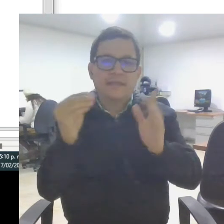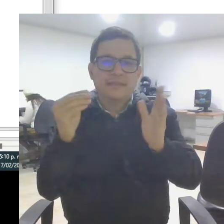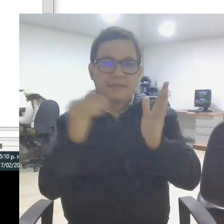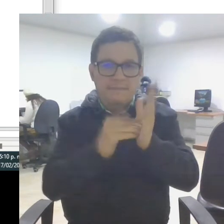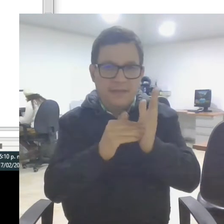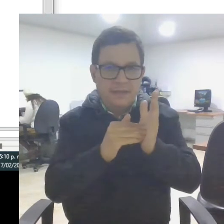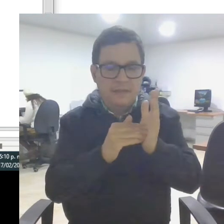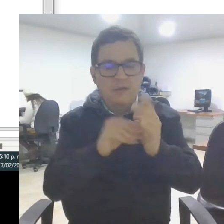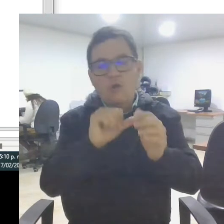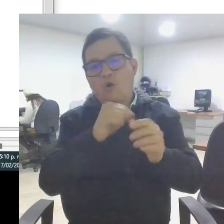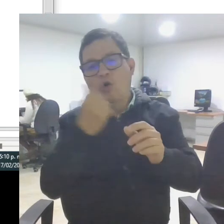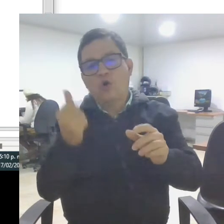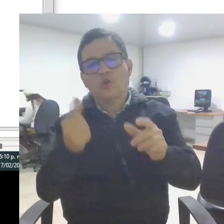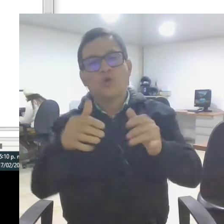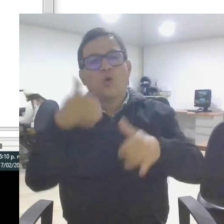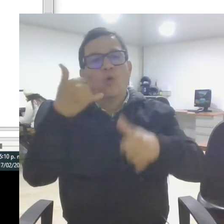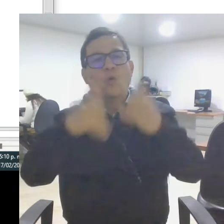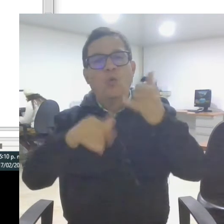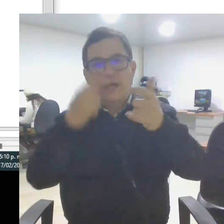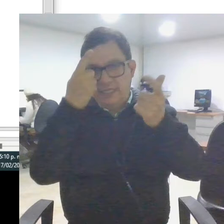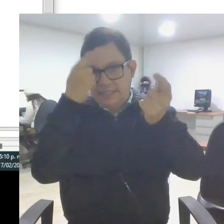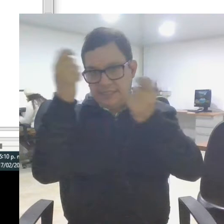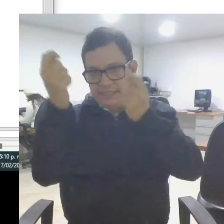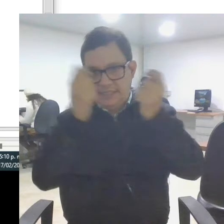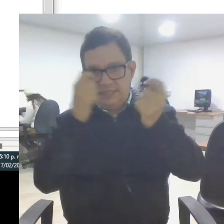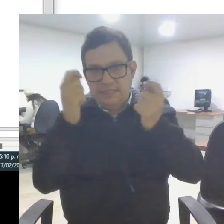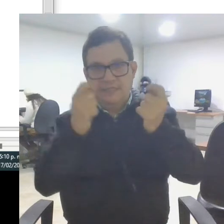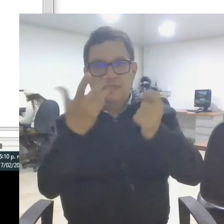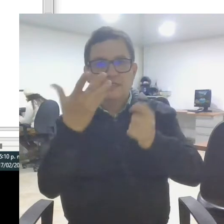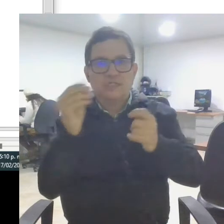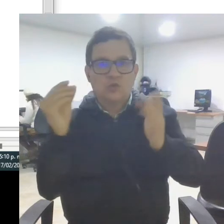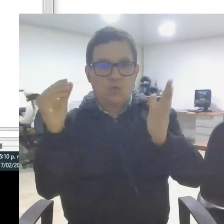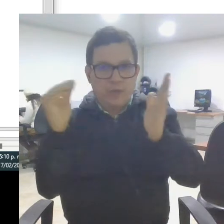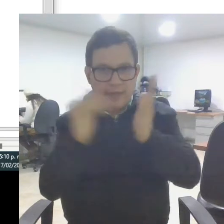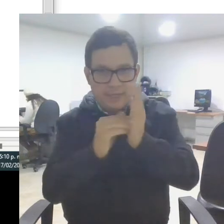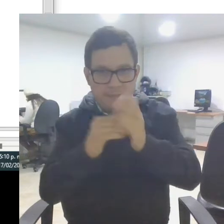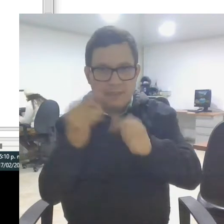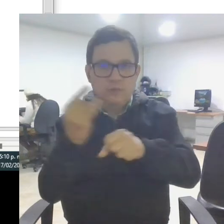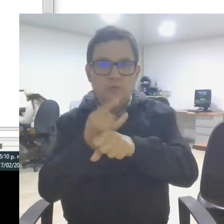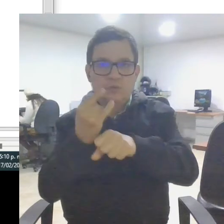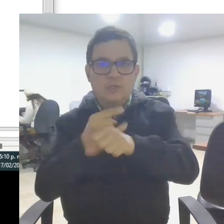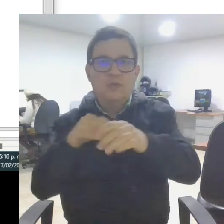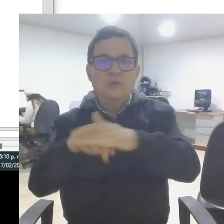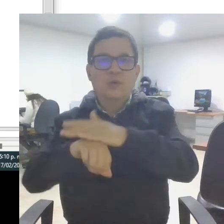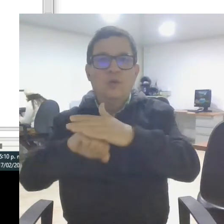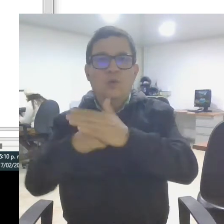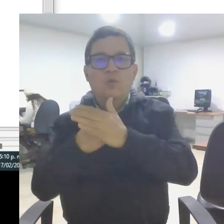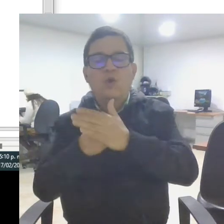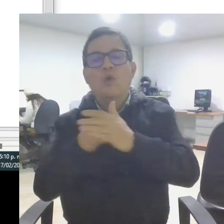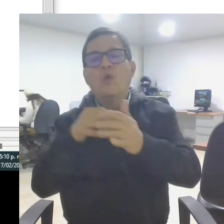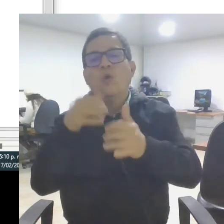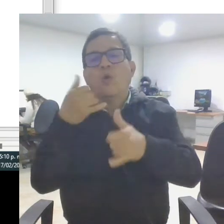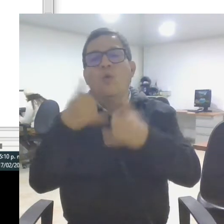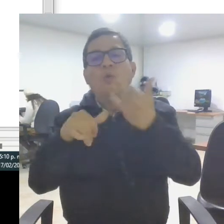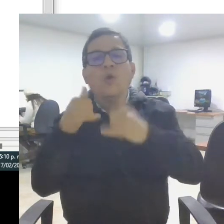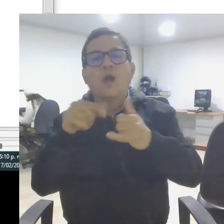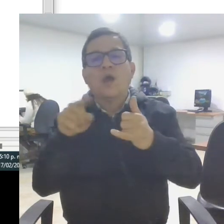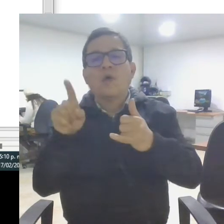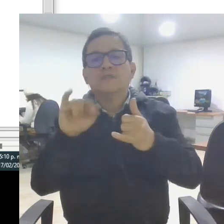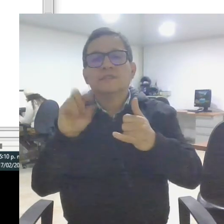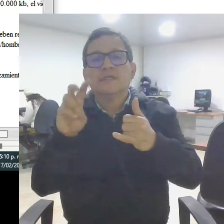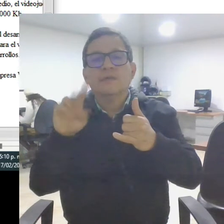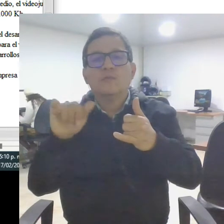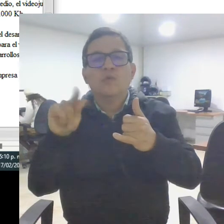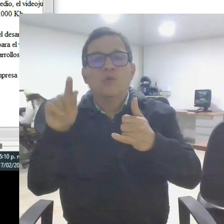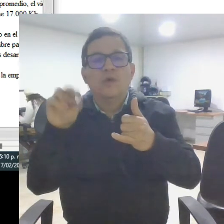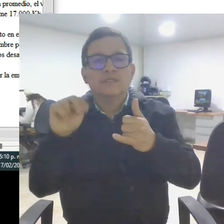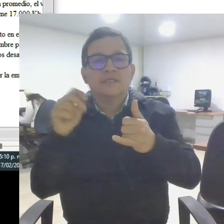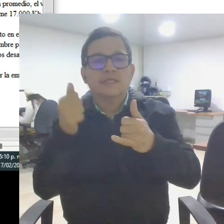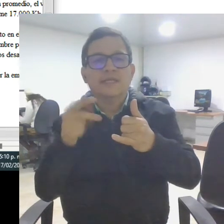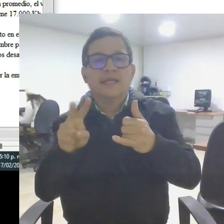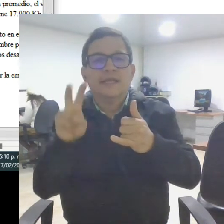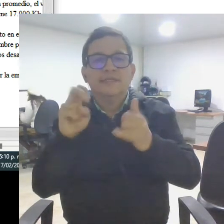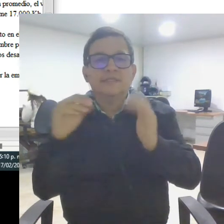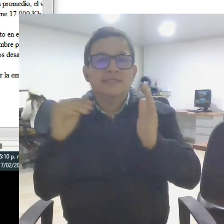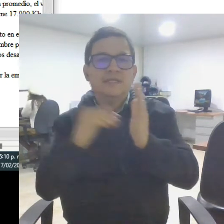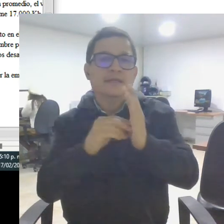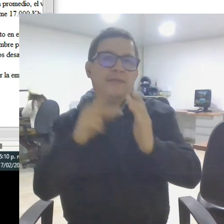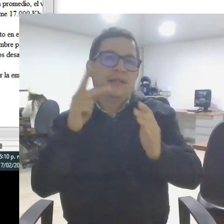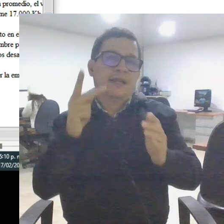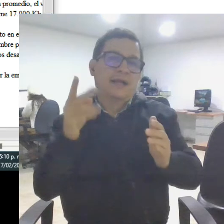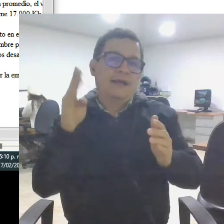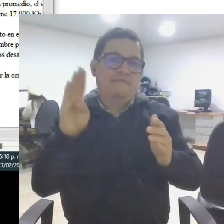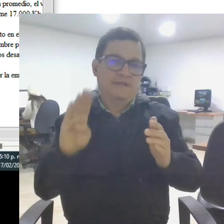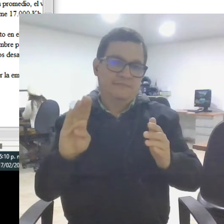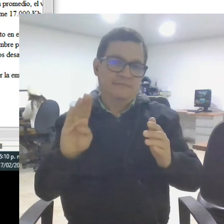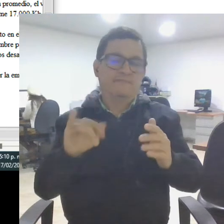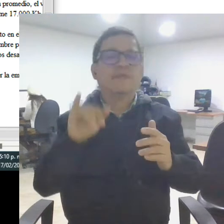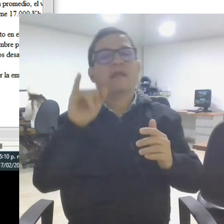el videojuego de estrategia consume 50.000 y el videojuego de simulación consume 17.000 KB. En